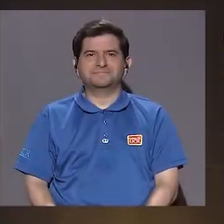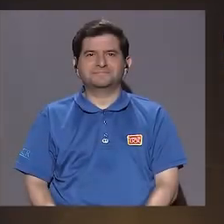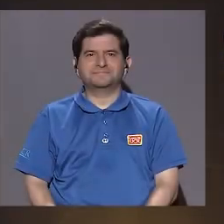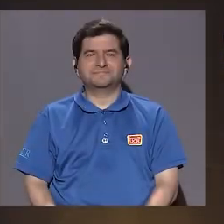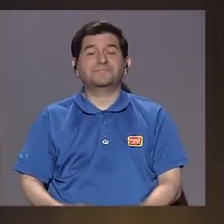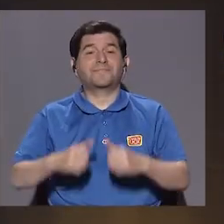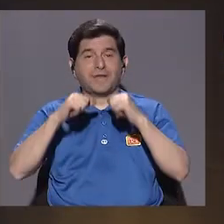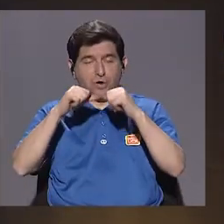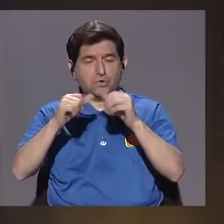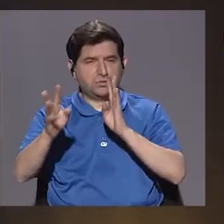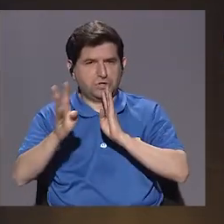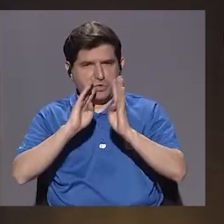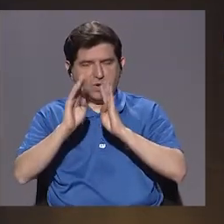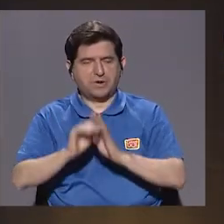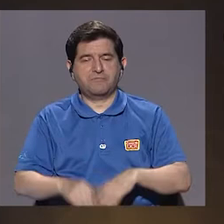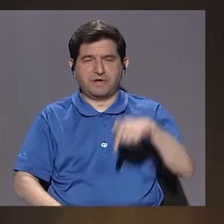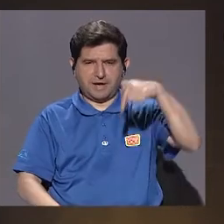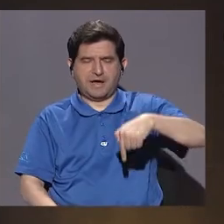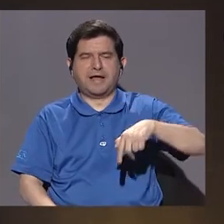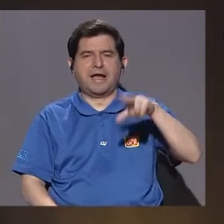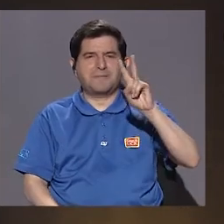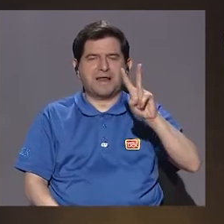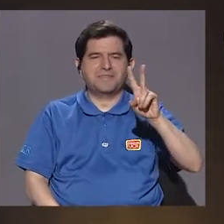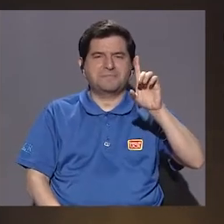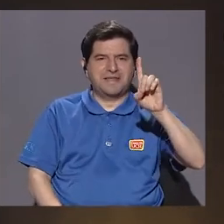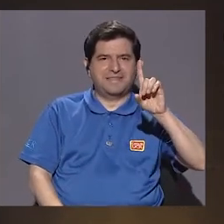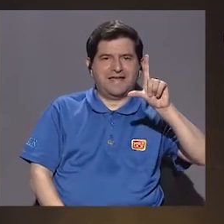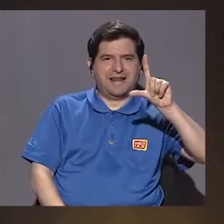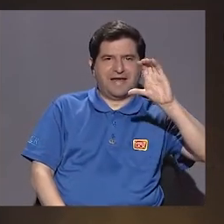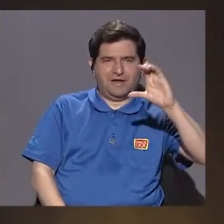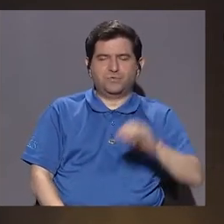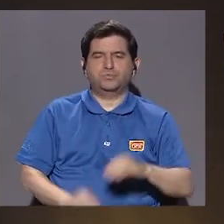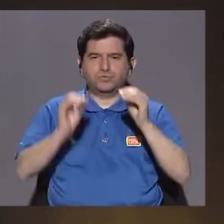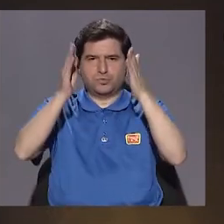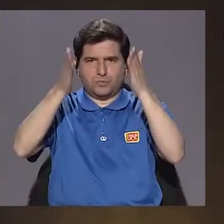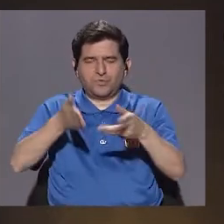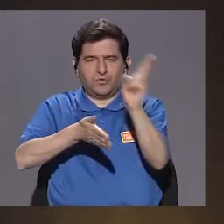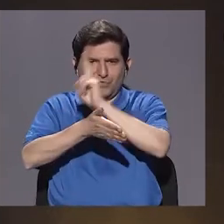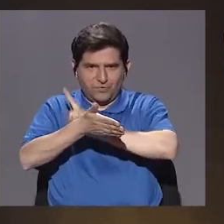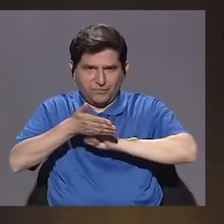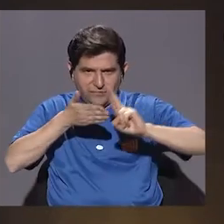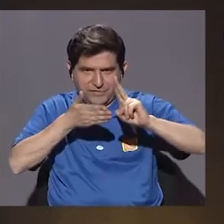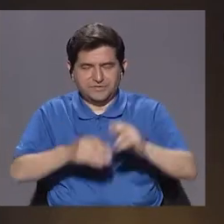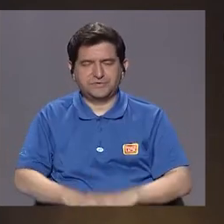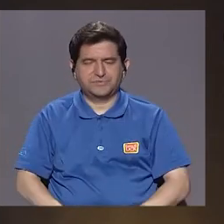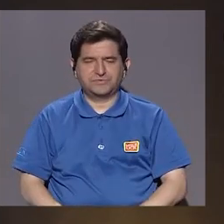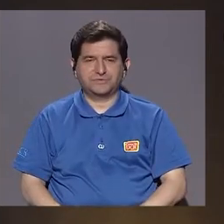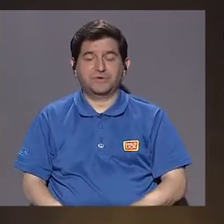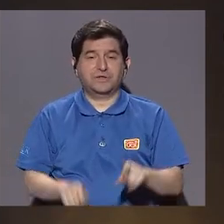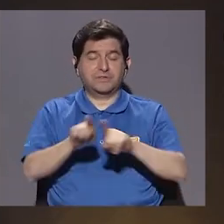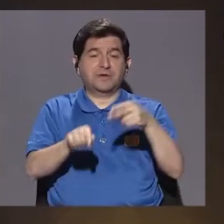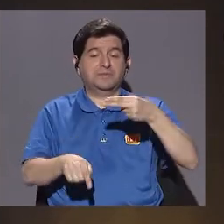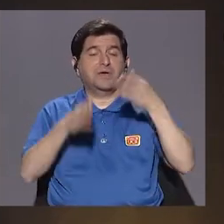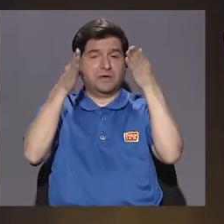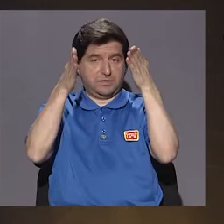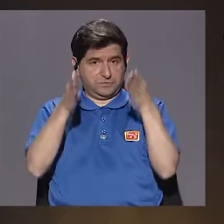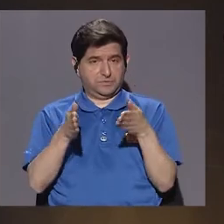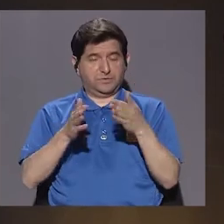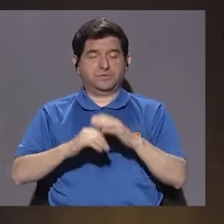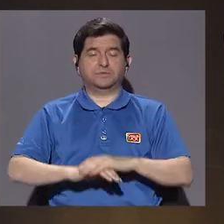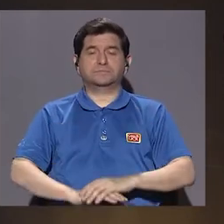continuamos conversando con doble avenida de la cruz catedrático universitario e historiador